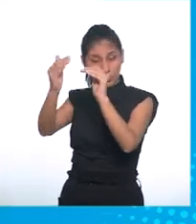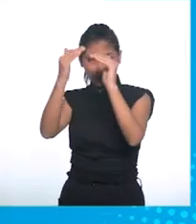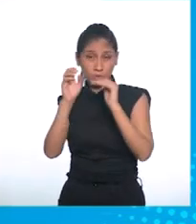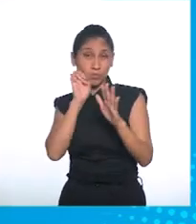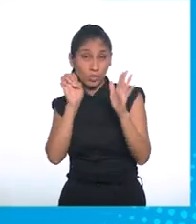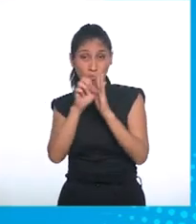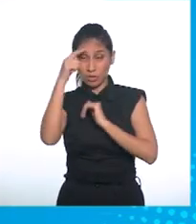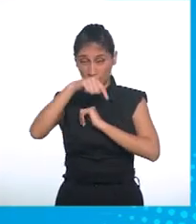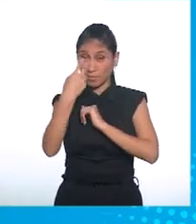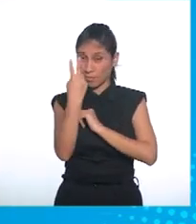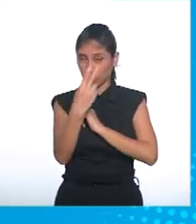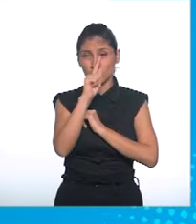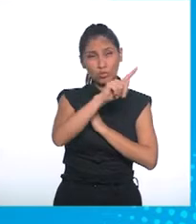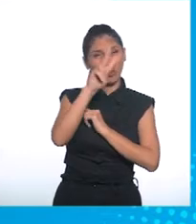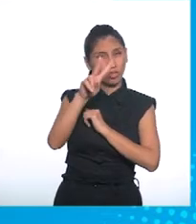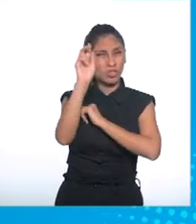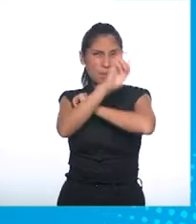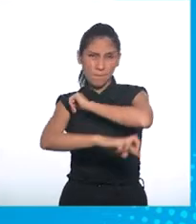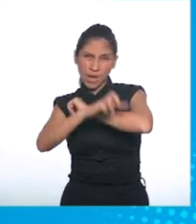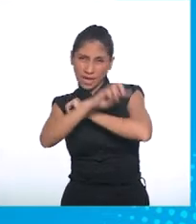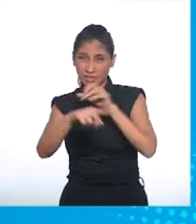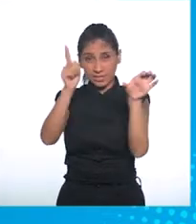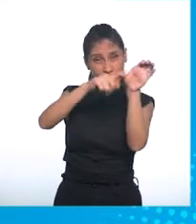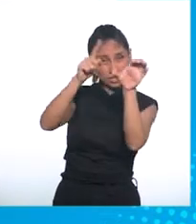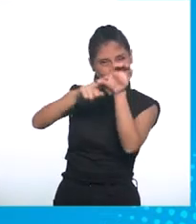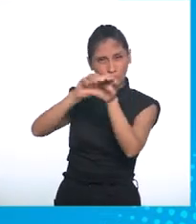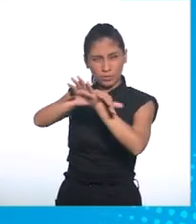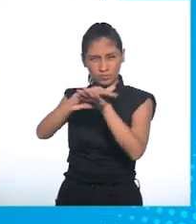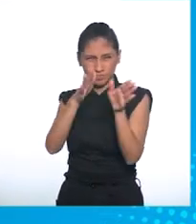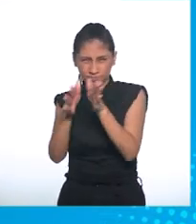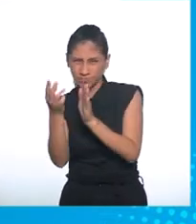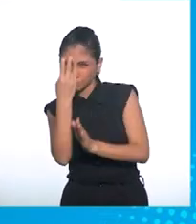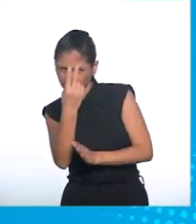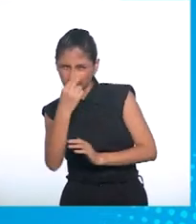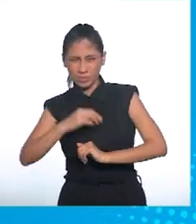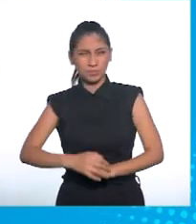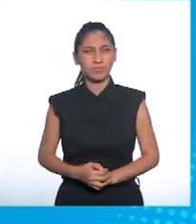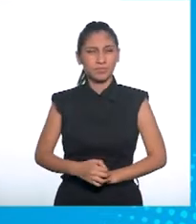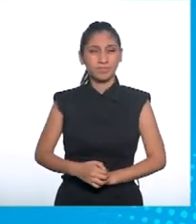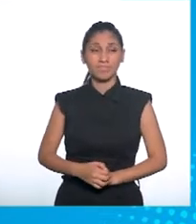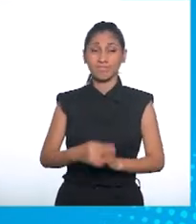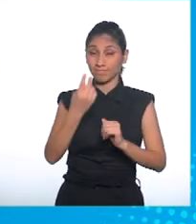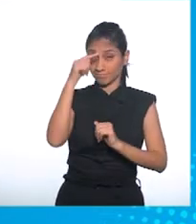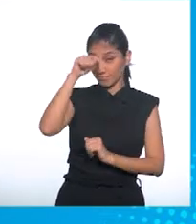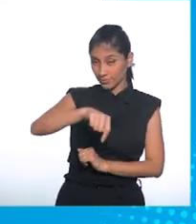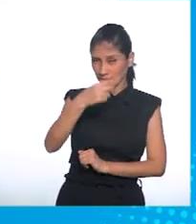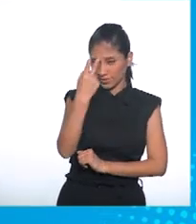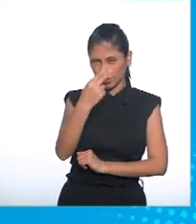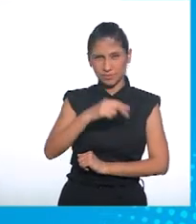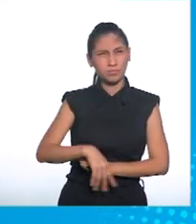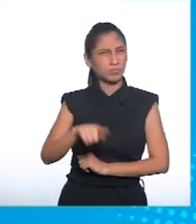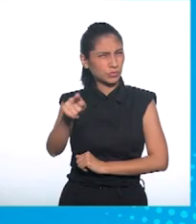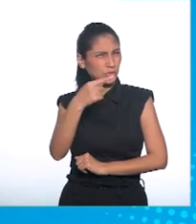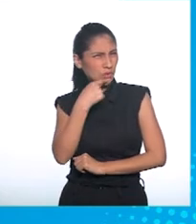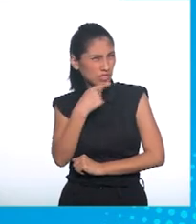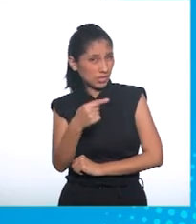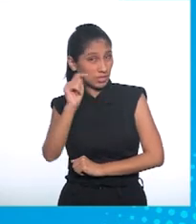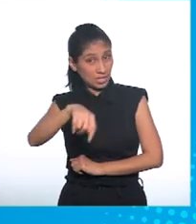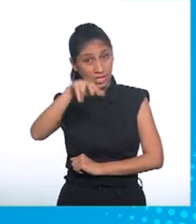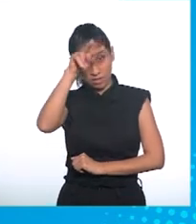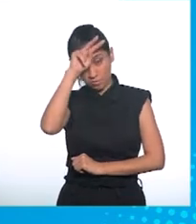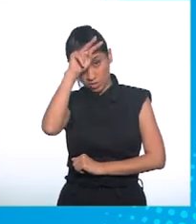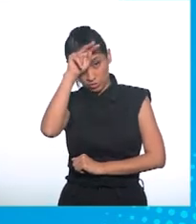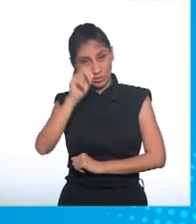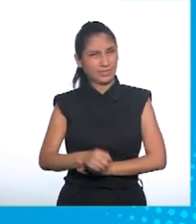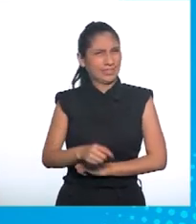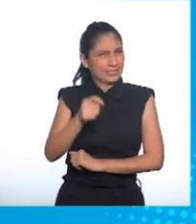del estudio. Observa. Proyectando las operaciones. Ahora, tú dijiste que el Perú se encuentra